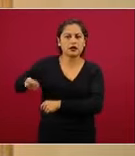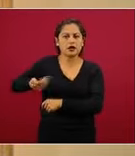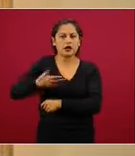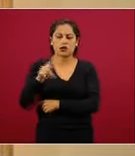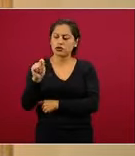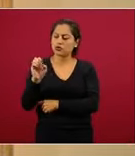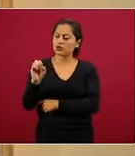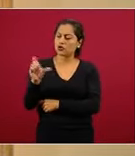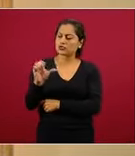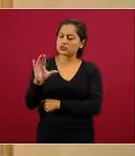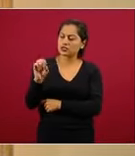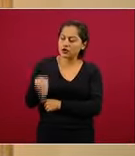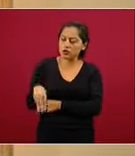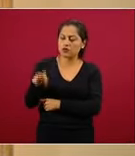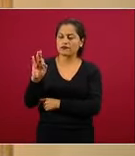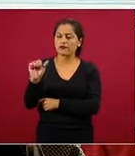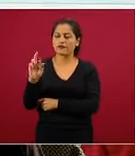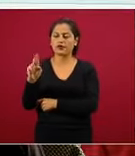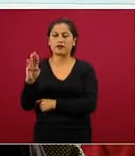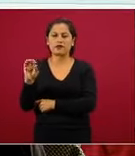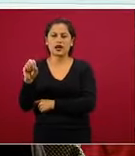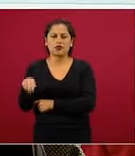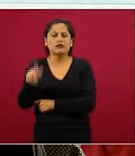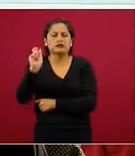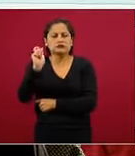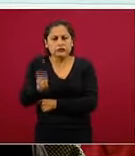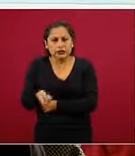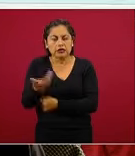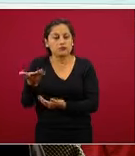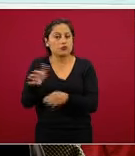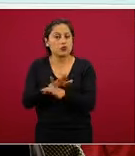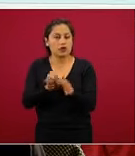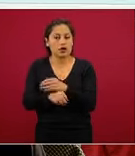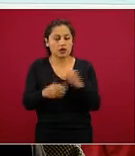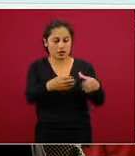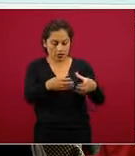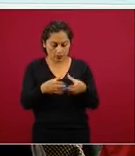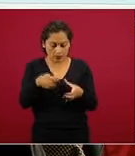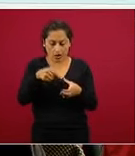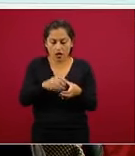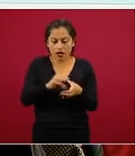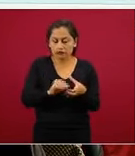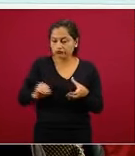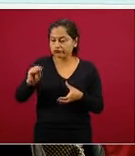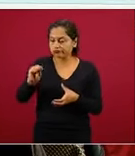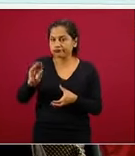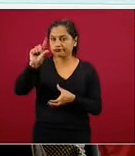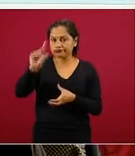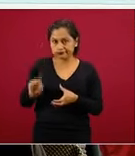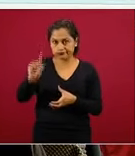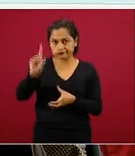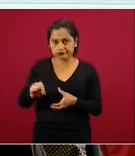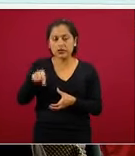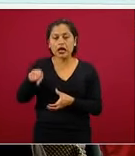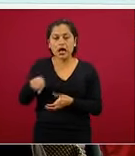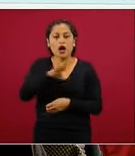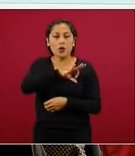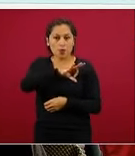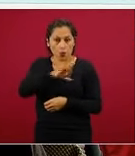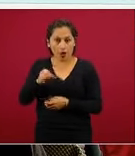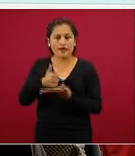farmacón. Significa que una sustancia, dependiendo de la dosis, puede ser un farmacón, una medicina, o puede ser